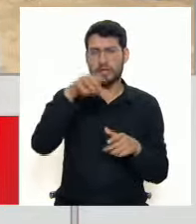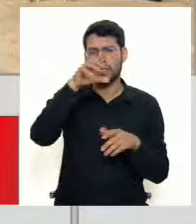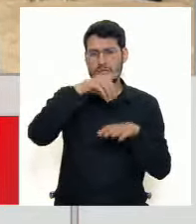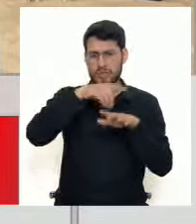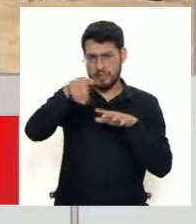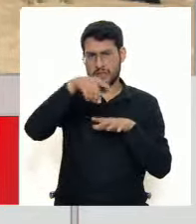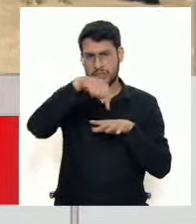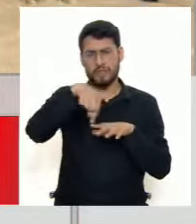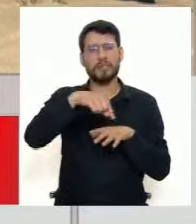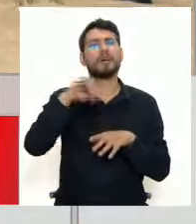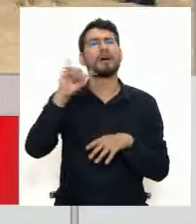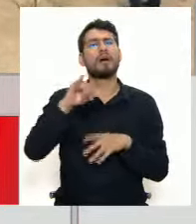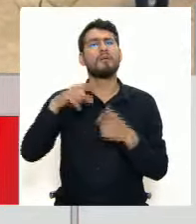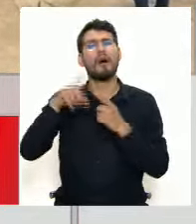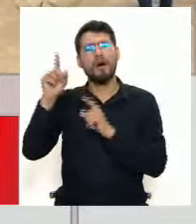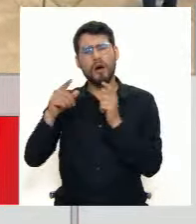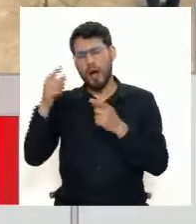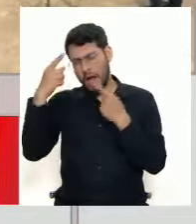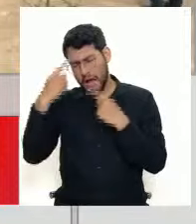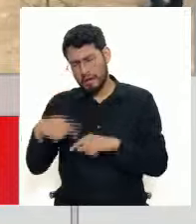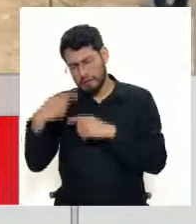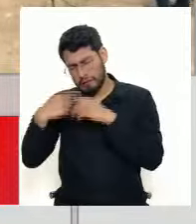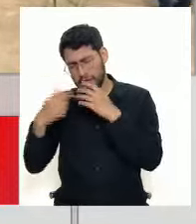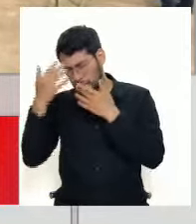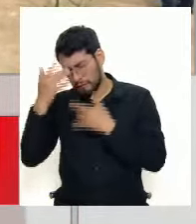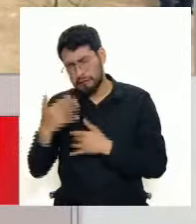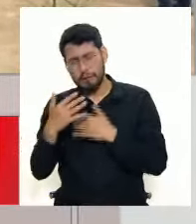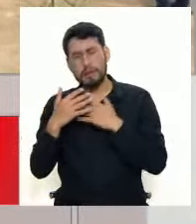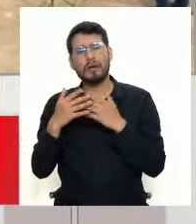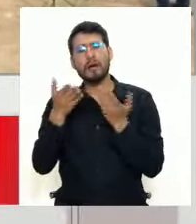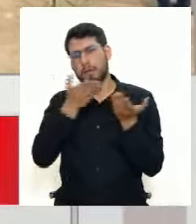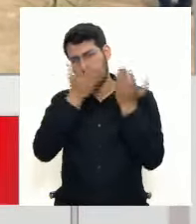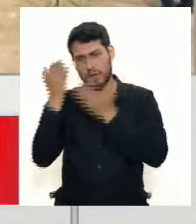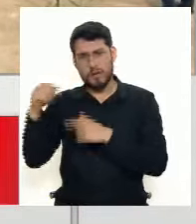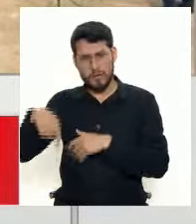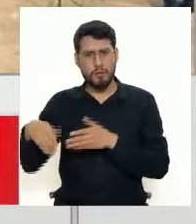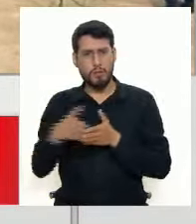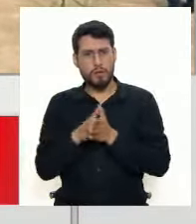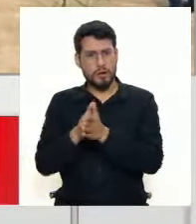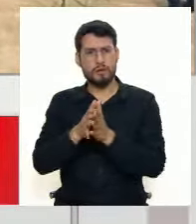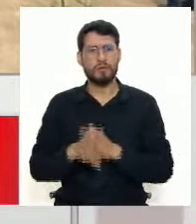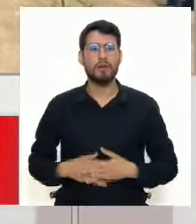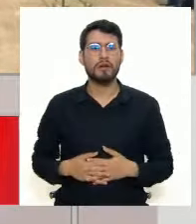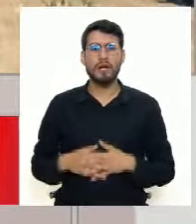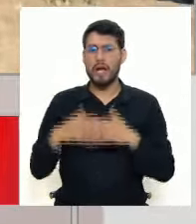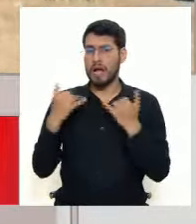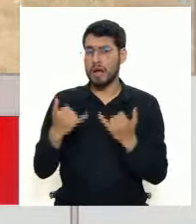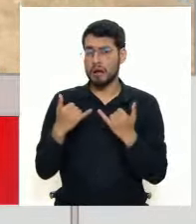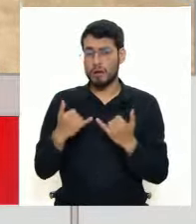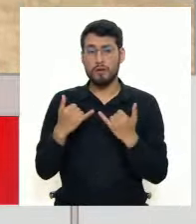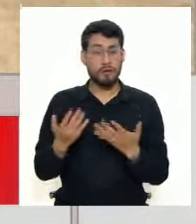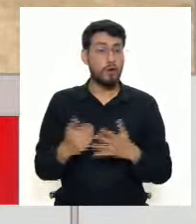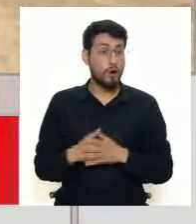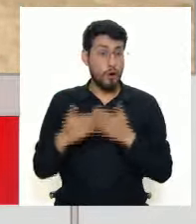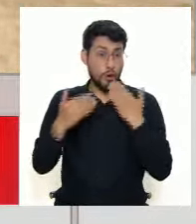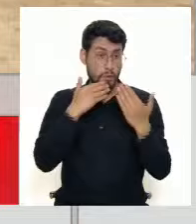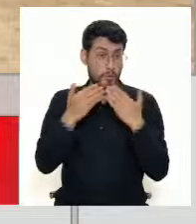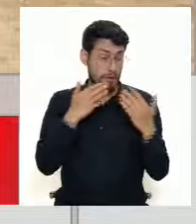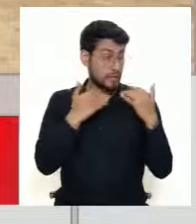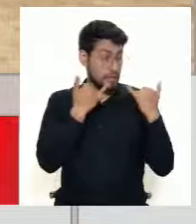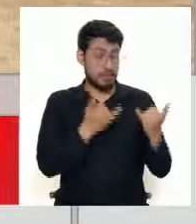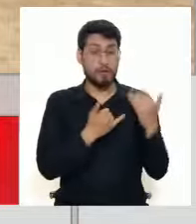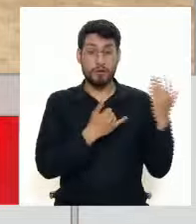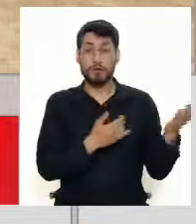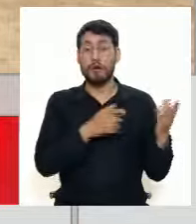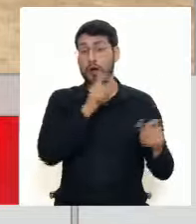cuentan con heridas de gravedad van a ser traídas aquí a la ciudad de Pucallpa. Nosotros todavía hemos conversado en la